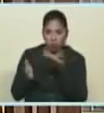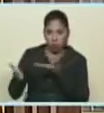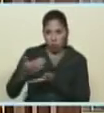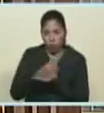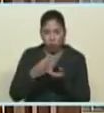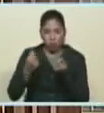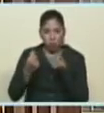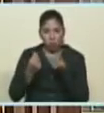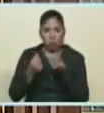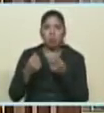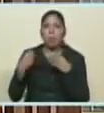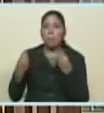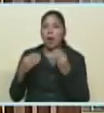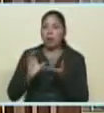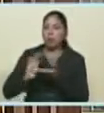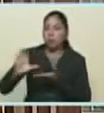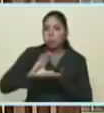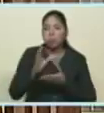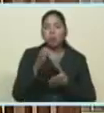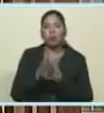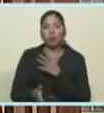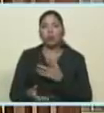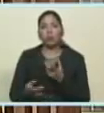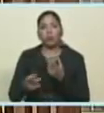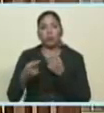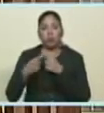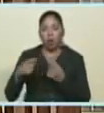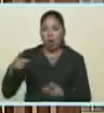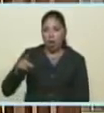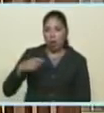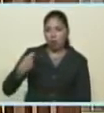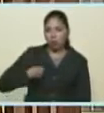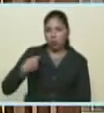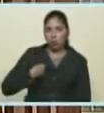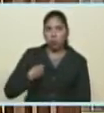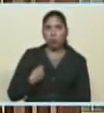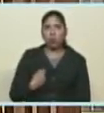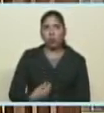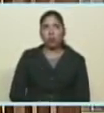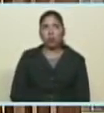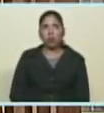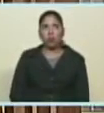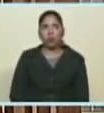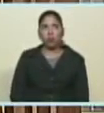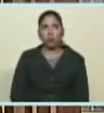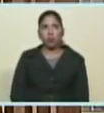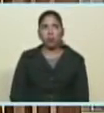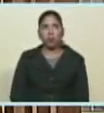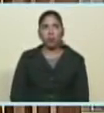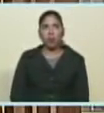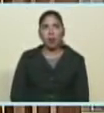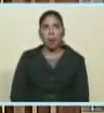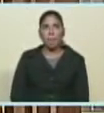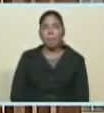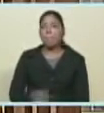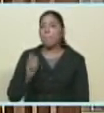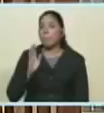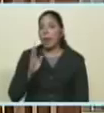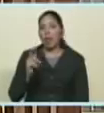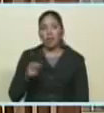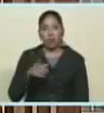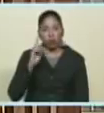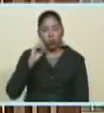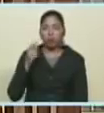cubrir requerimientos presupuestarios en materia salarial, beneficios laborales y gastos de funcionamiento